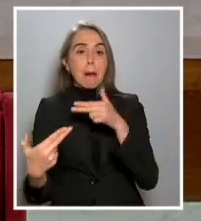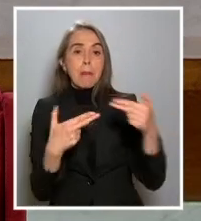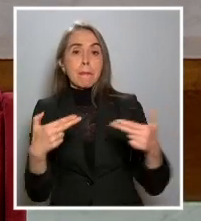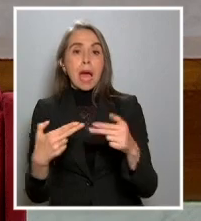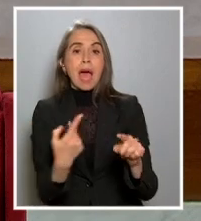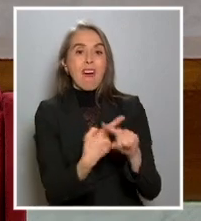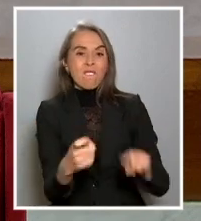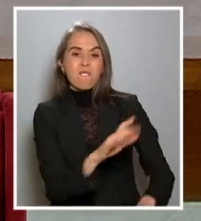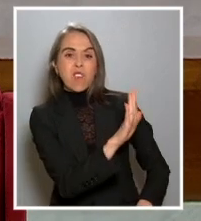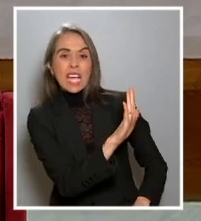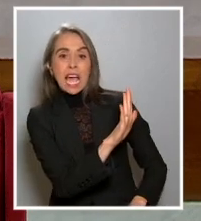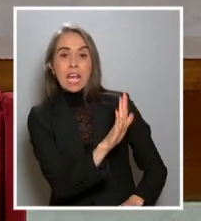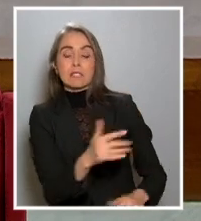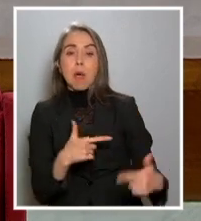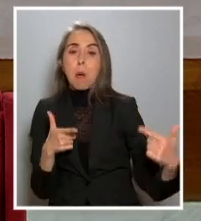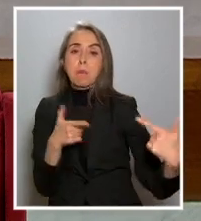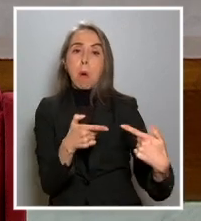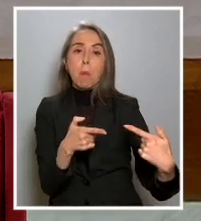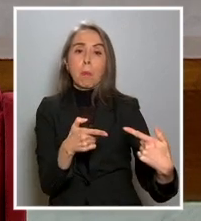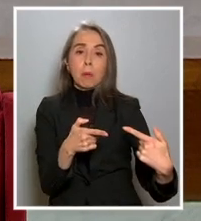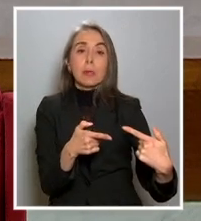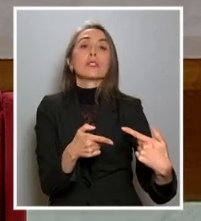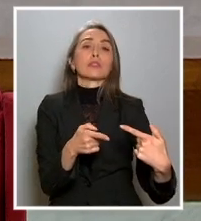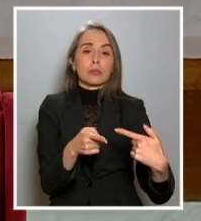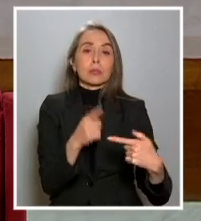en represalias y ajustes de cuentas.